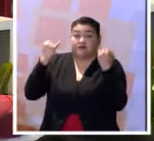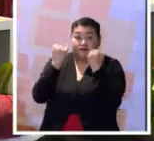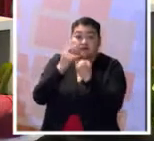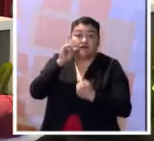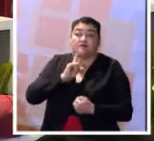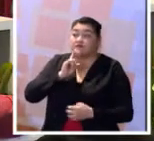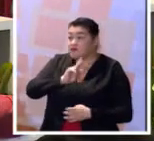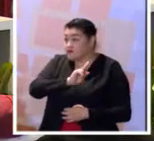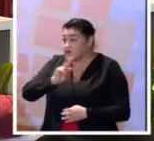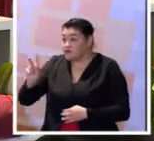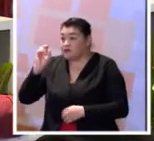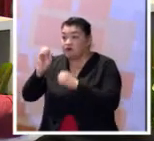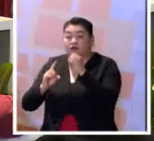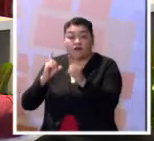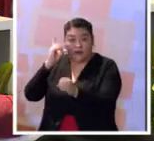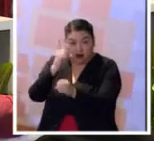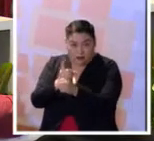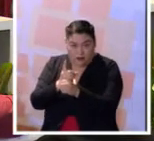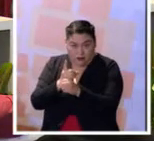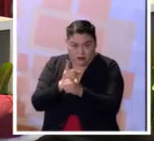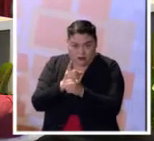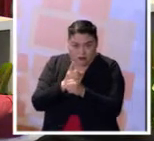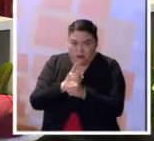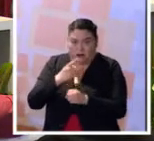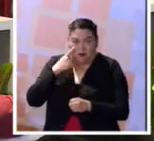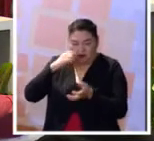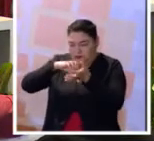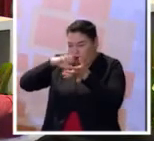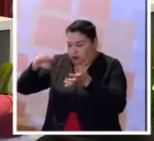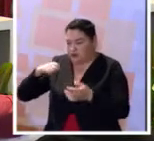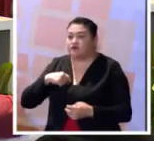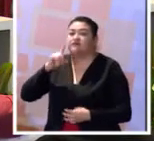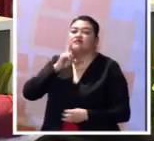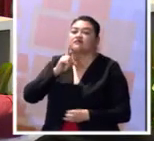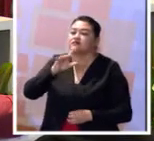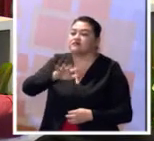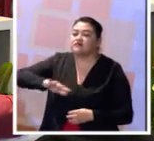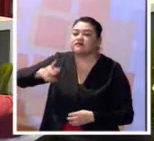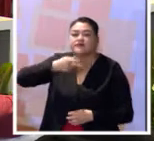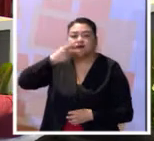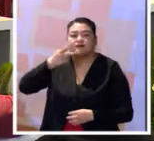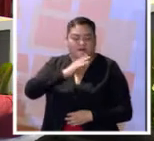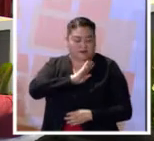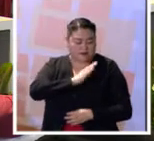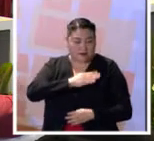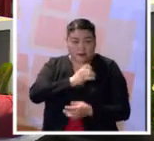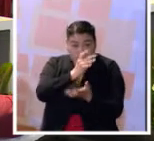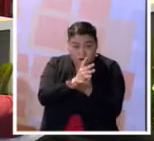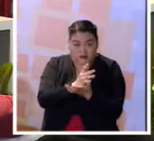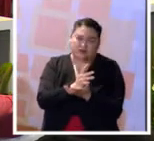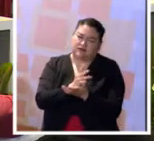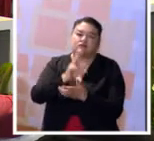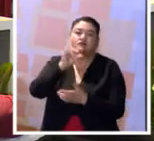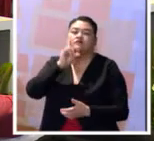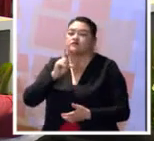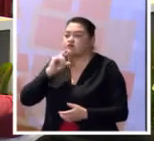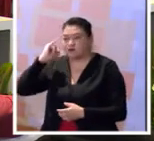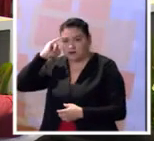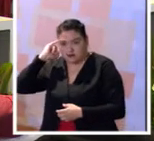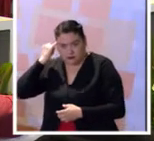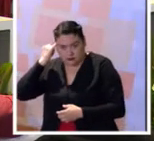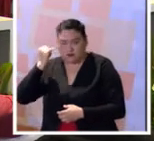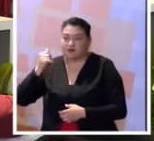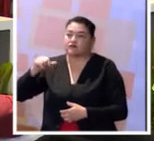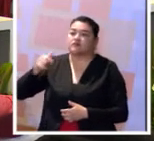Entonces, estamos viendo, ¿no?, mujeres que de habla hispana, por ejemplo, pero también indígenas o mujeres